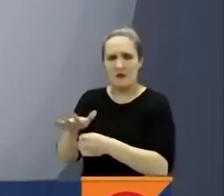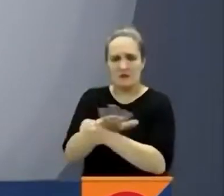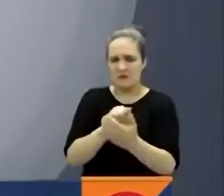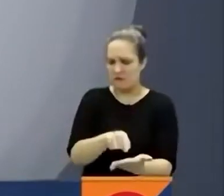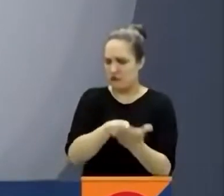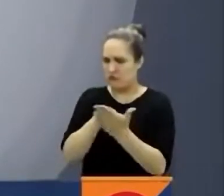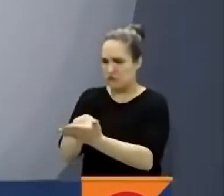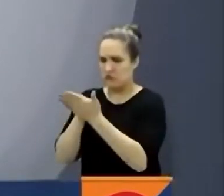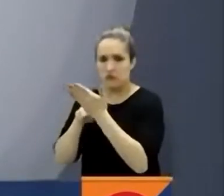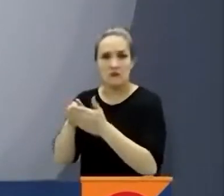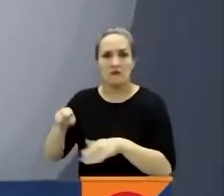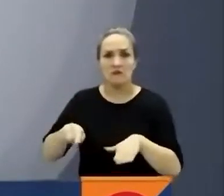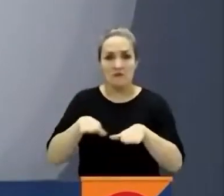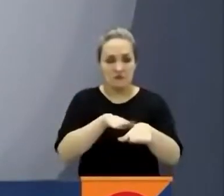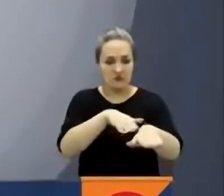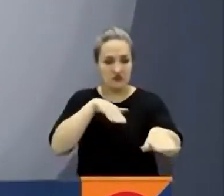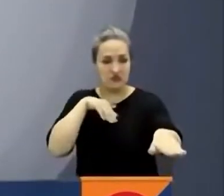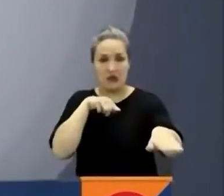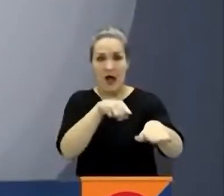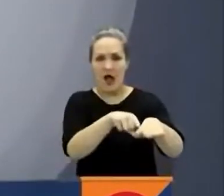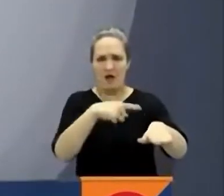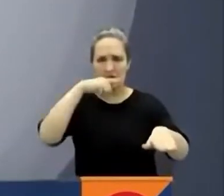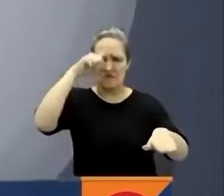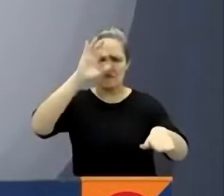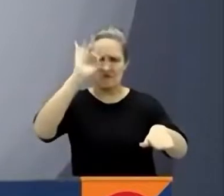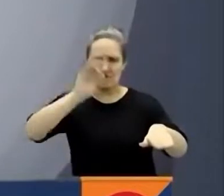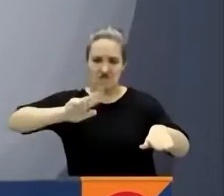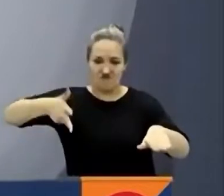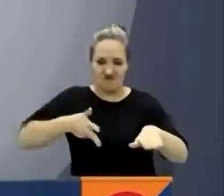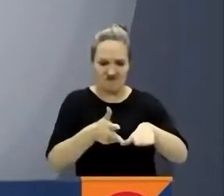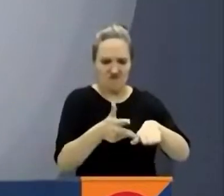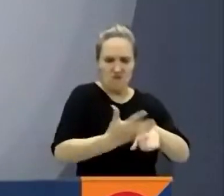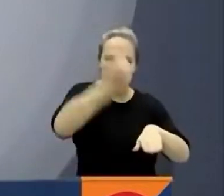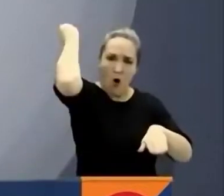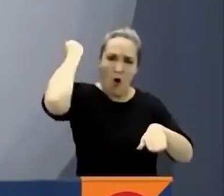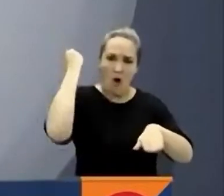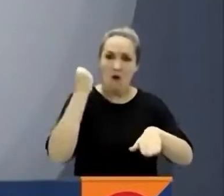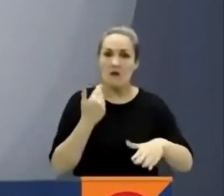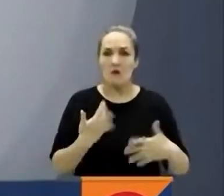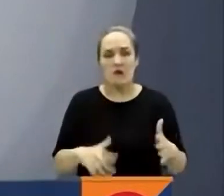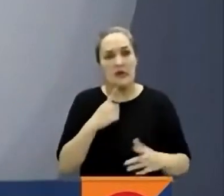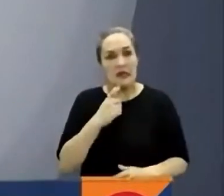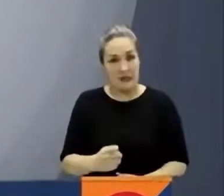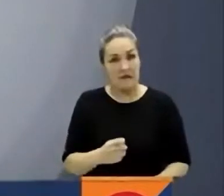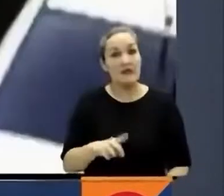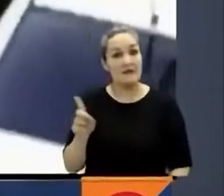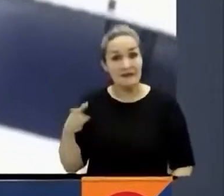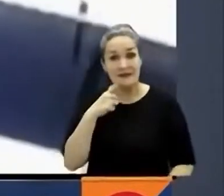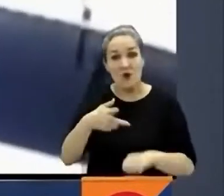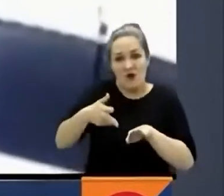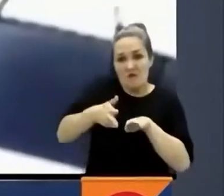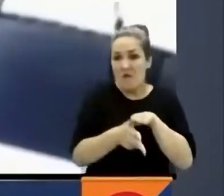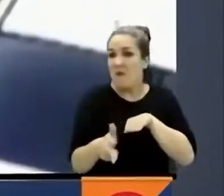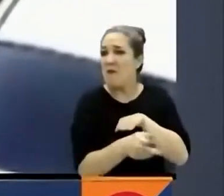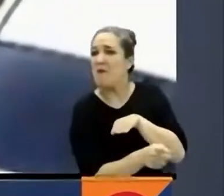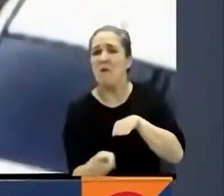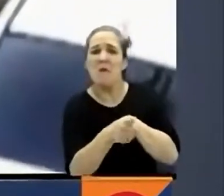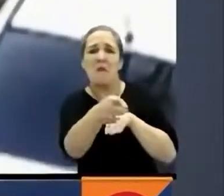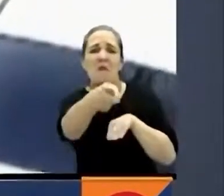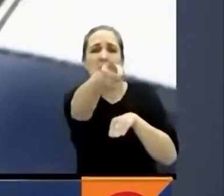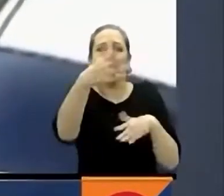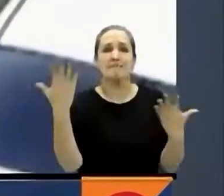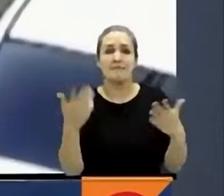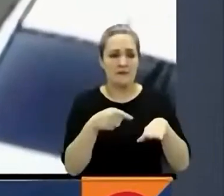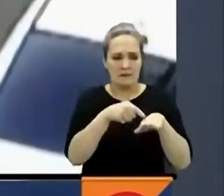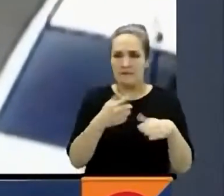hechos de hurto, estos denominados motoladrones. Bastante complicado y difícil, dicen las autoridades, porque las personas